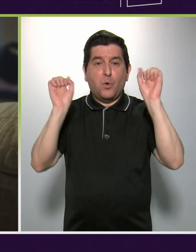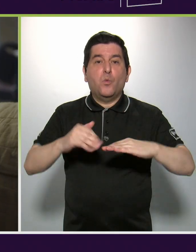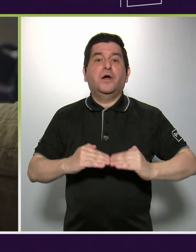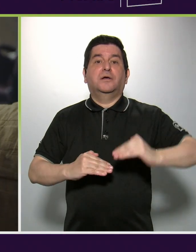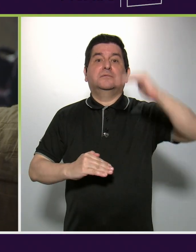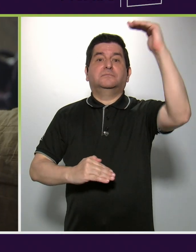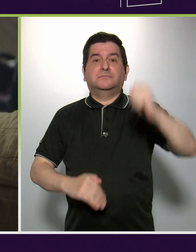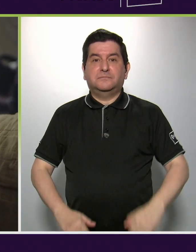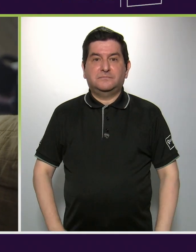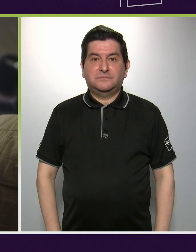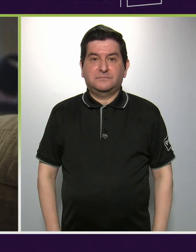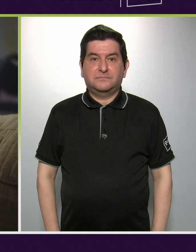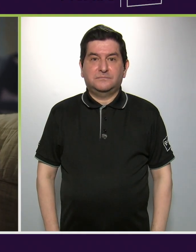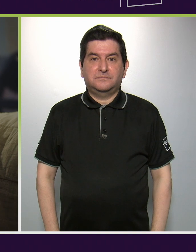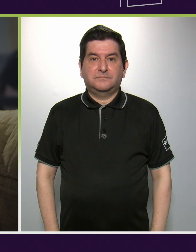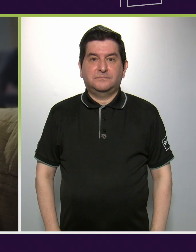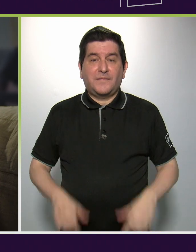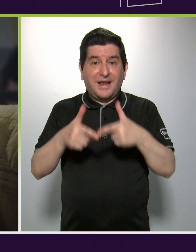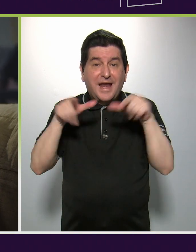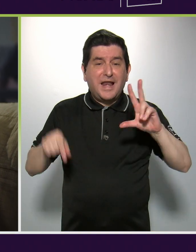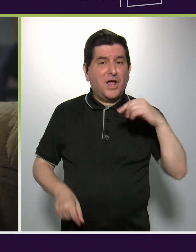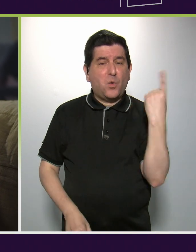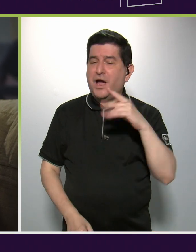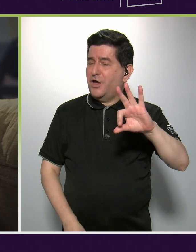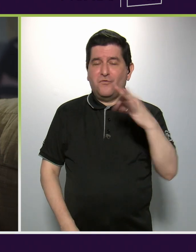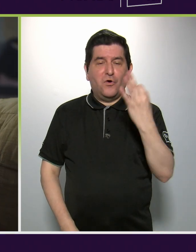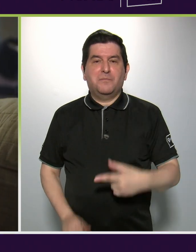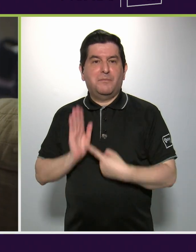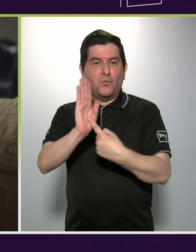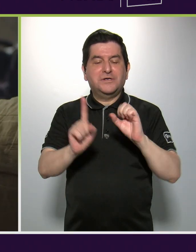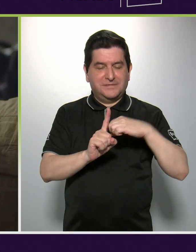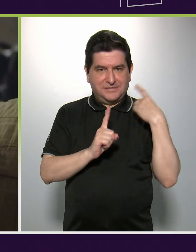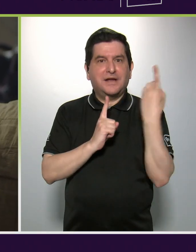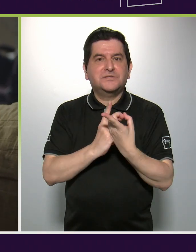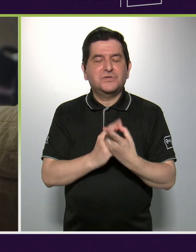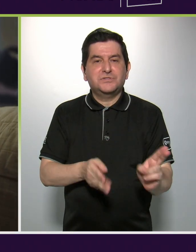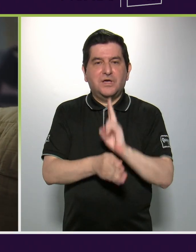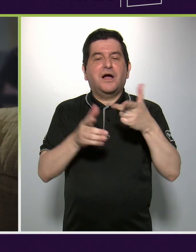es el reflejo de la sociedad que utiliza ese lenguaje y es el reflejo de lo que piensa esa sociedad.